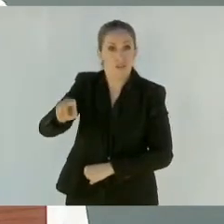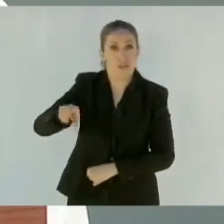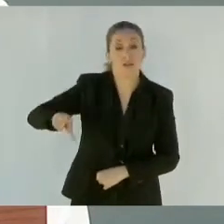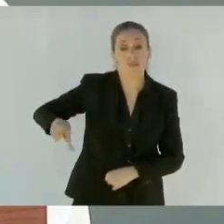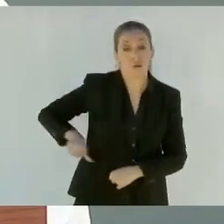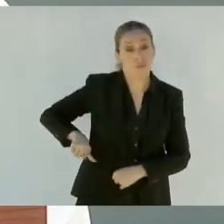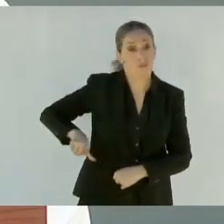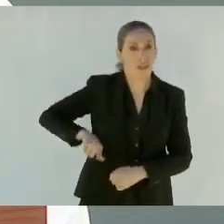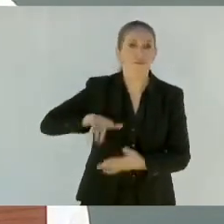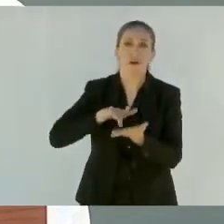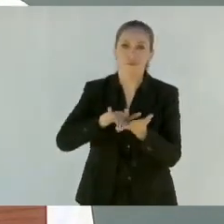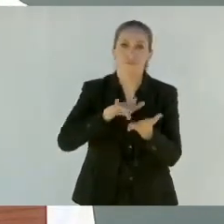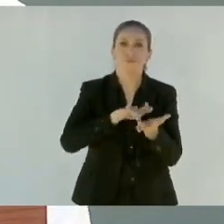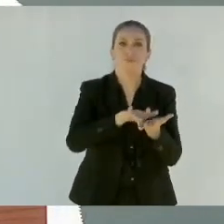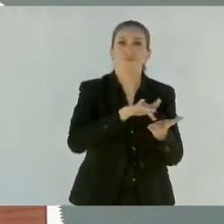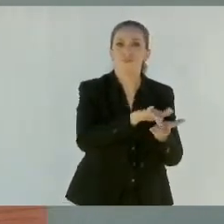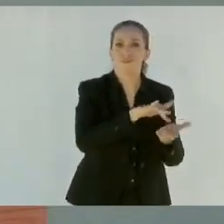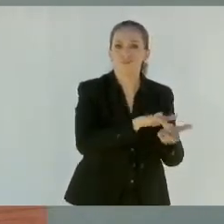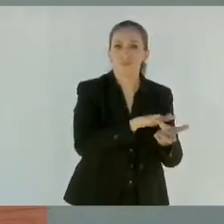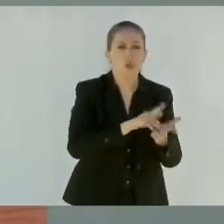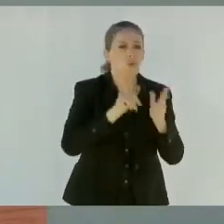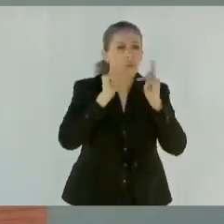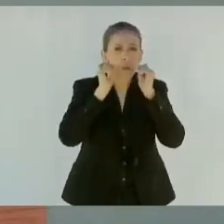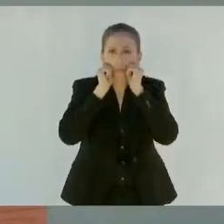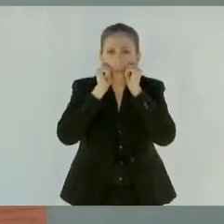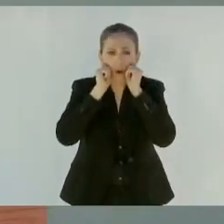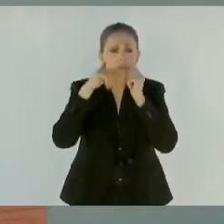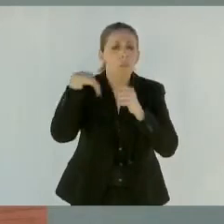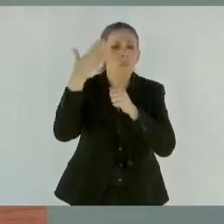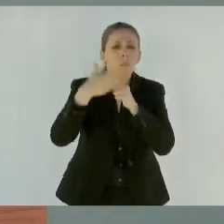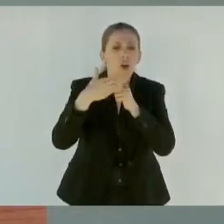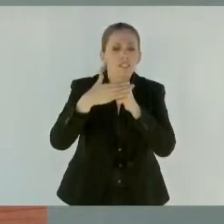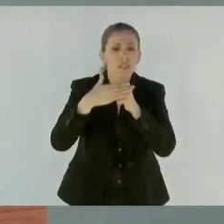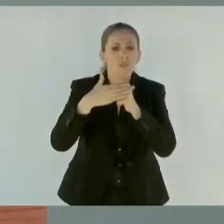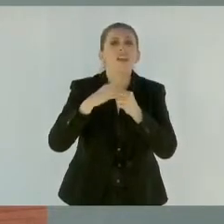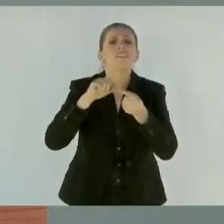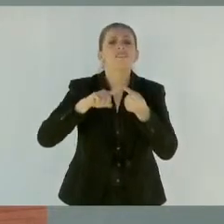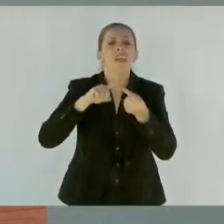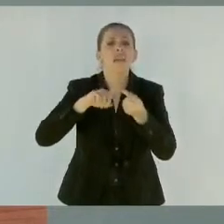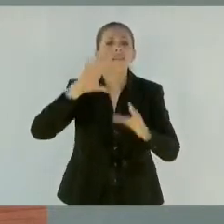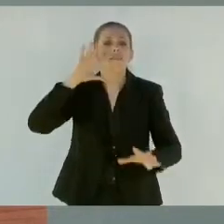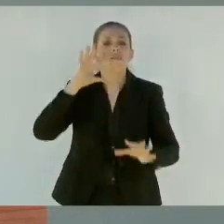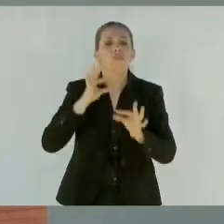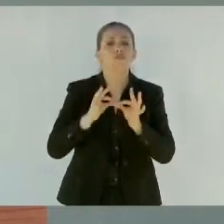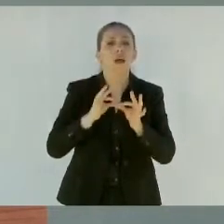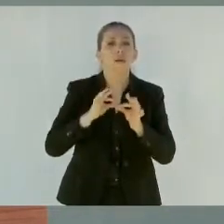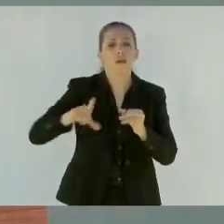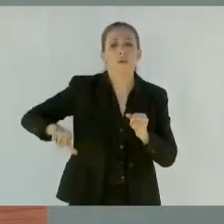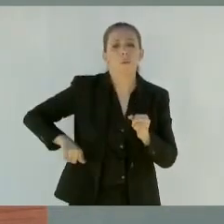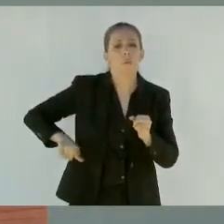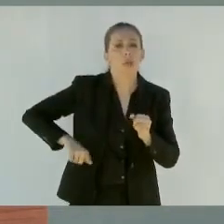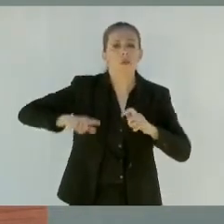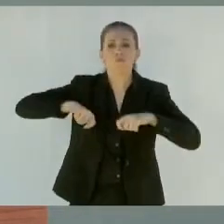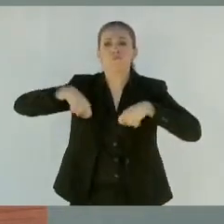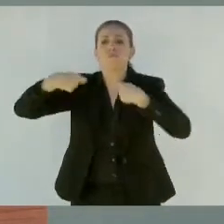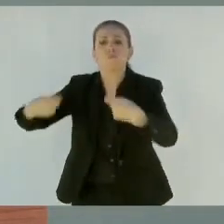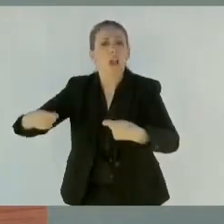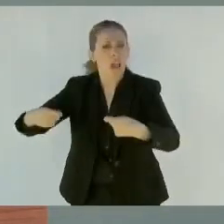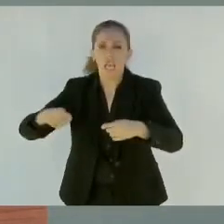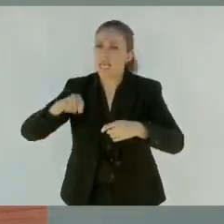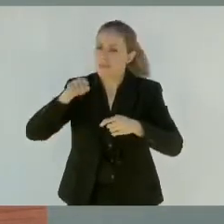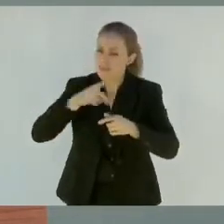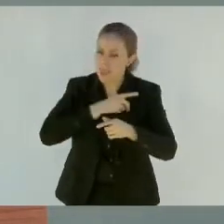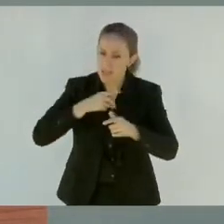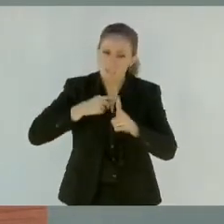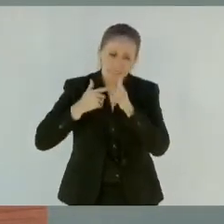gobierno, esté quien esté en el gobierno, que se tiene que entregar esta pensión. Ya se